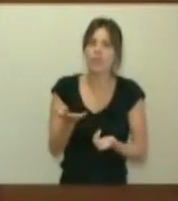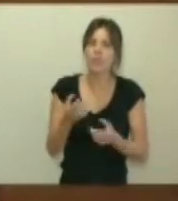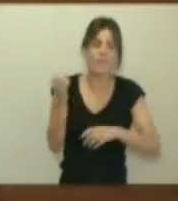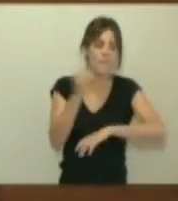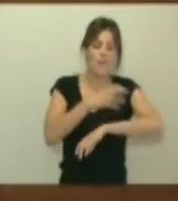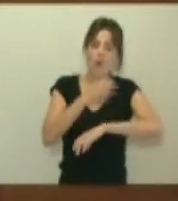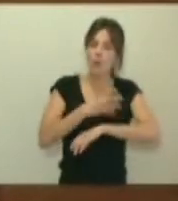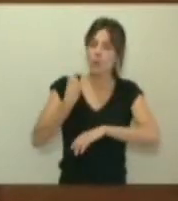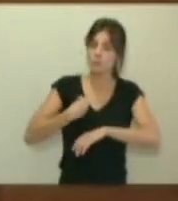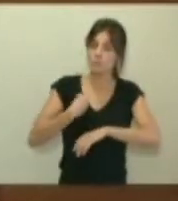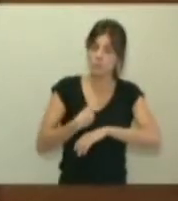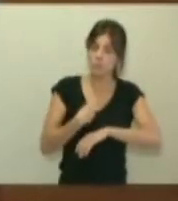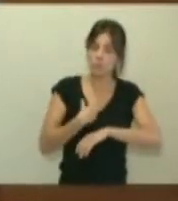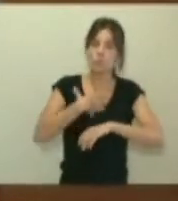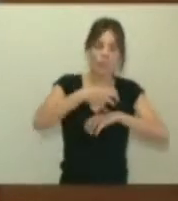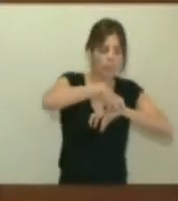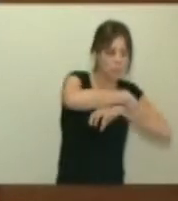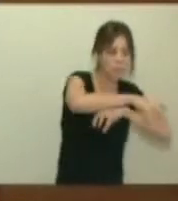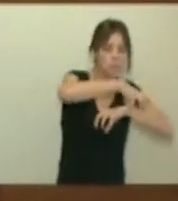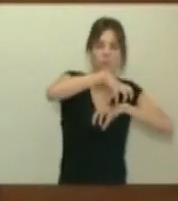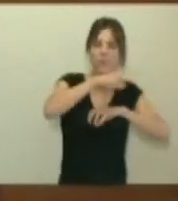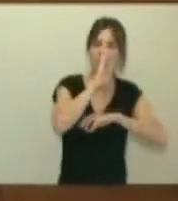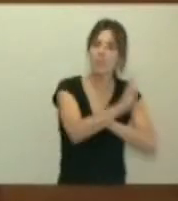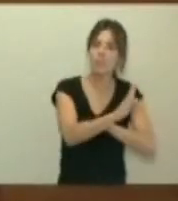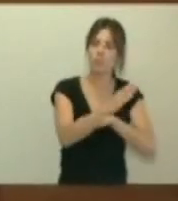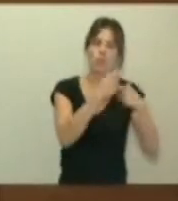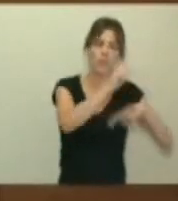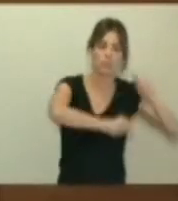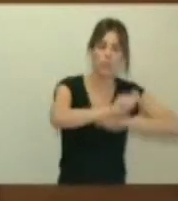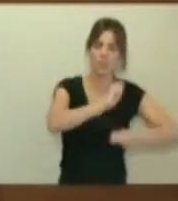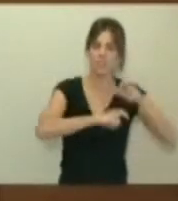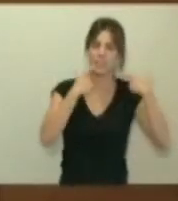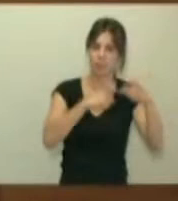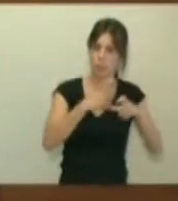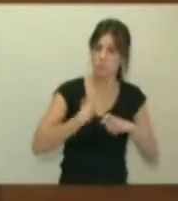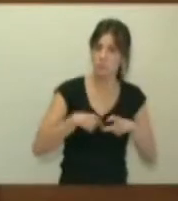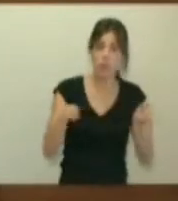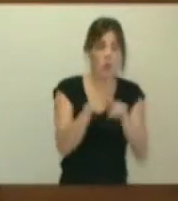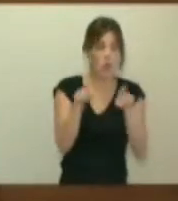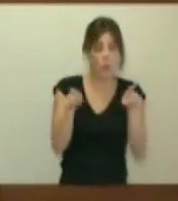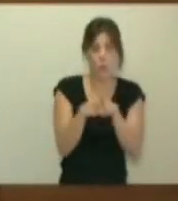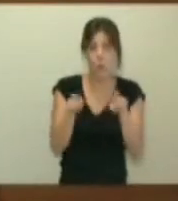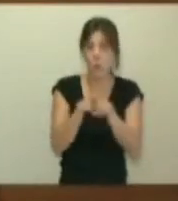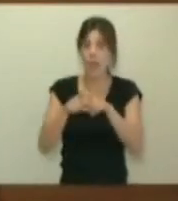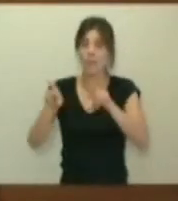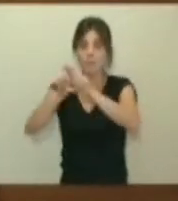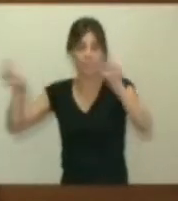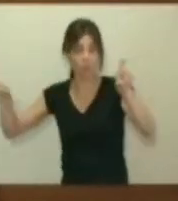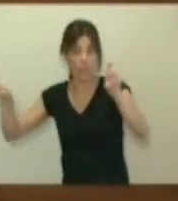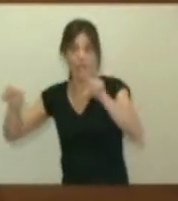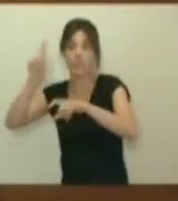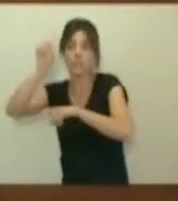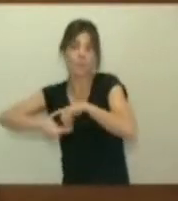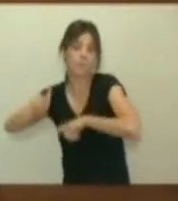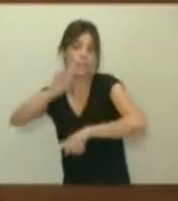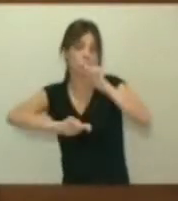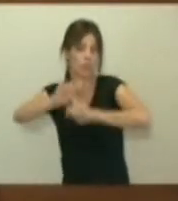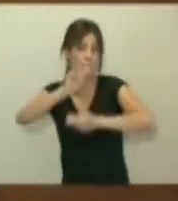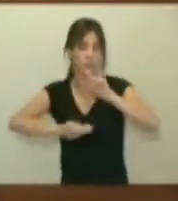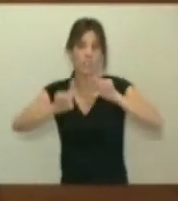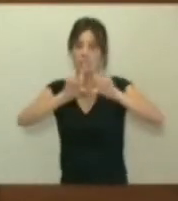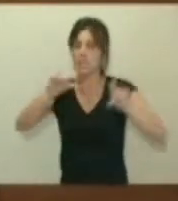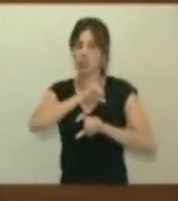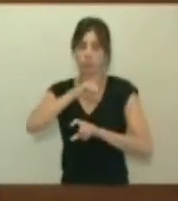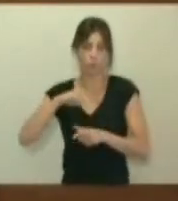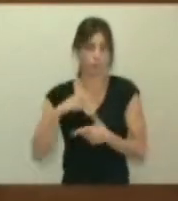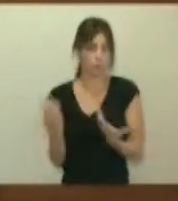para ir directamente a las asociaciones del sector, igual que se hace con la patronal o con las asociaciones de autónomos para que implanten